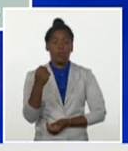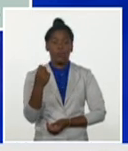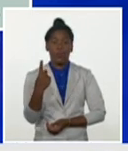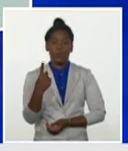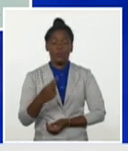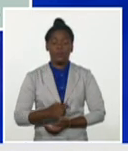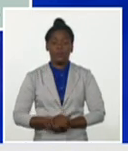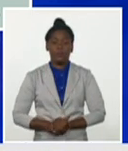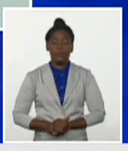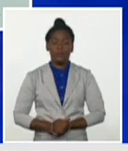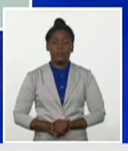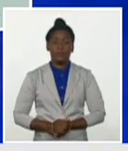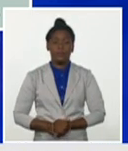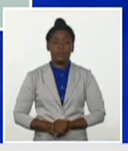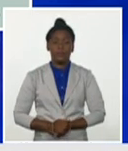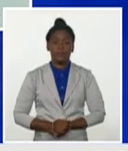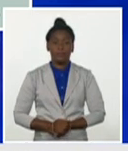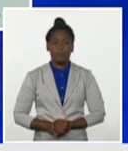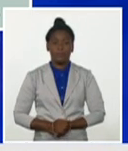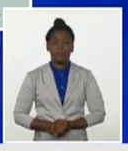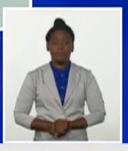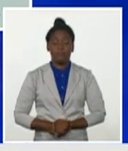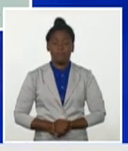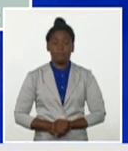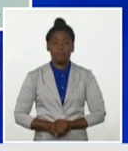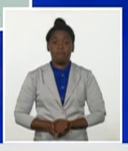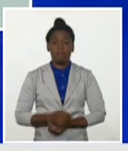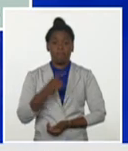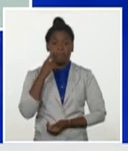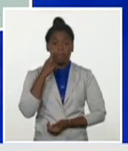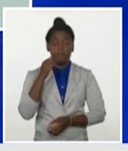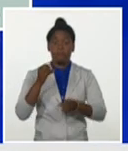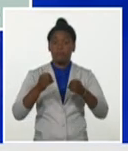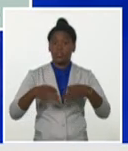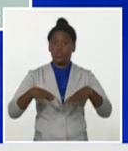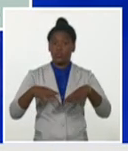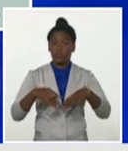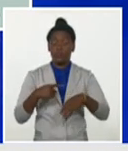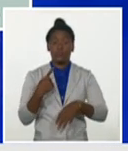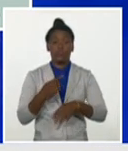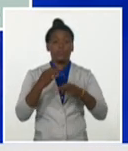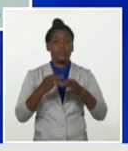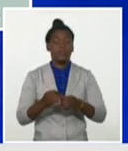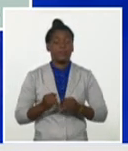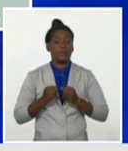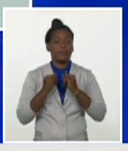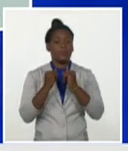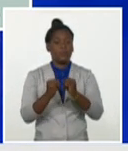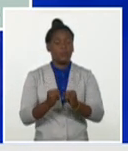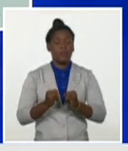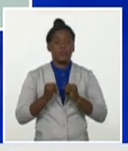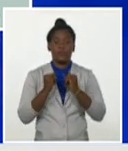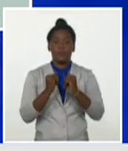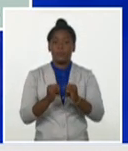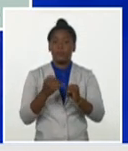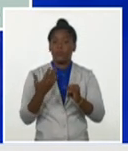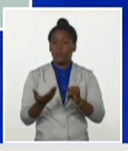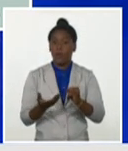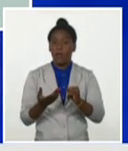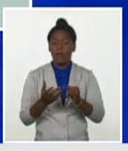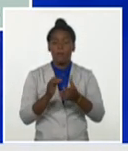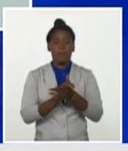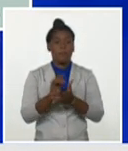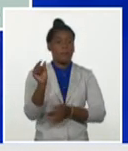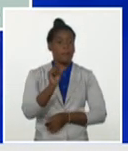ayer. Ustedes saben que además se ha estado informando que tanto Mayabeque como Artemisa, sus consejos